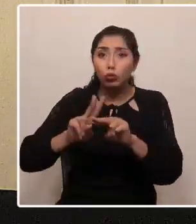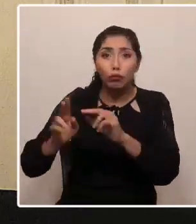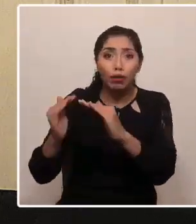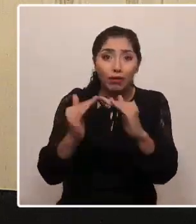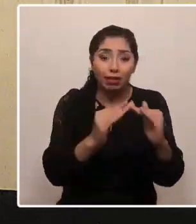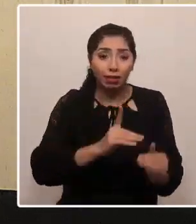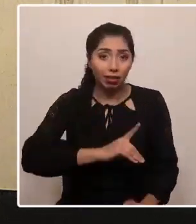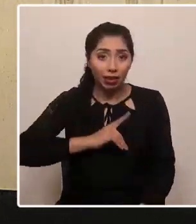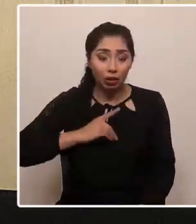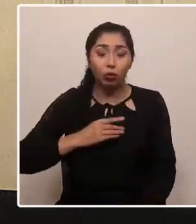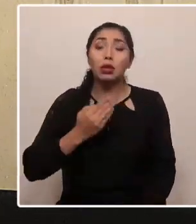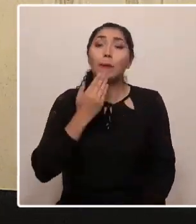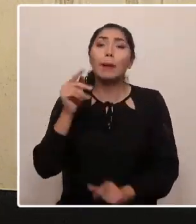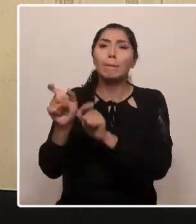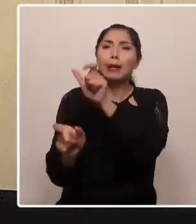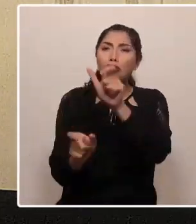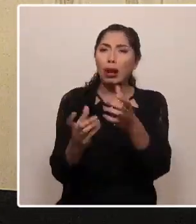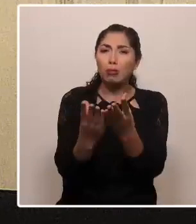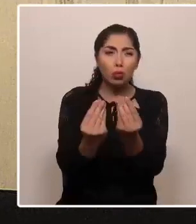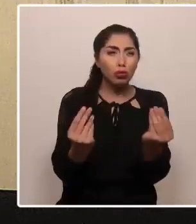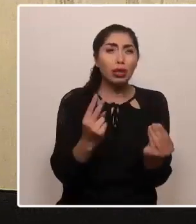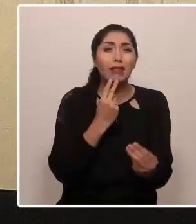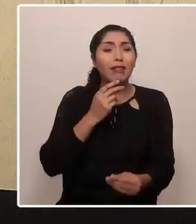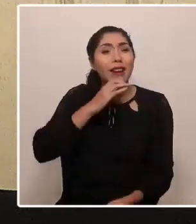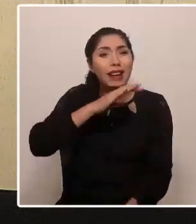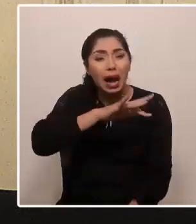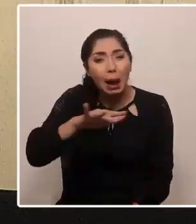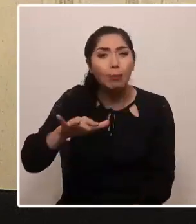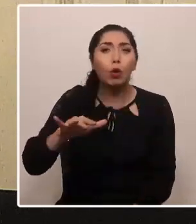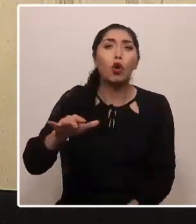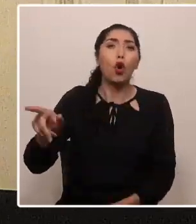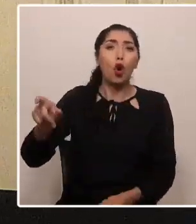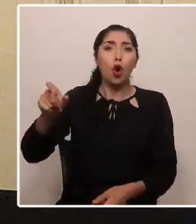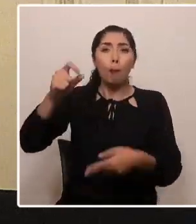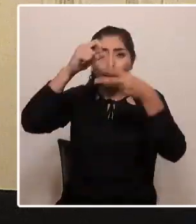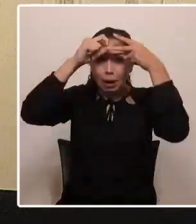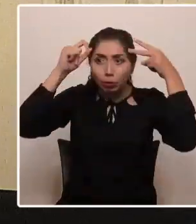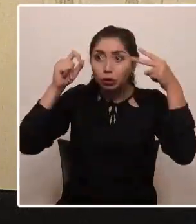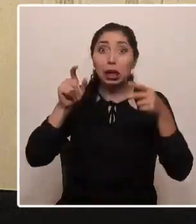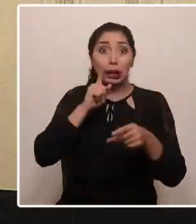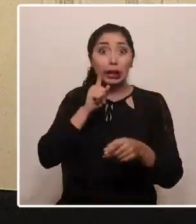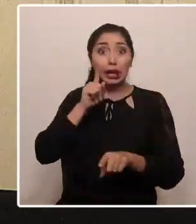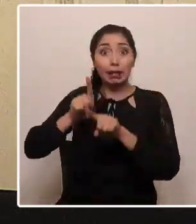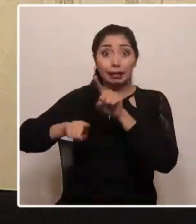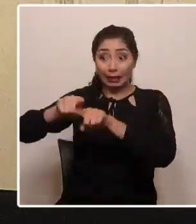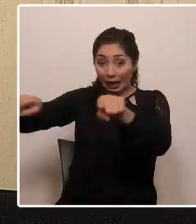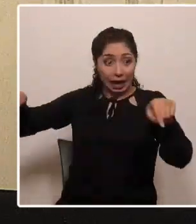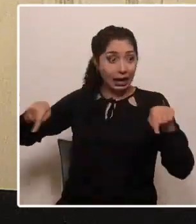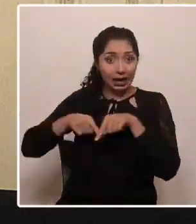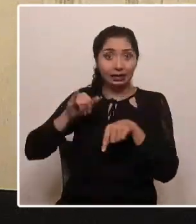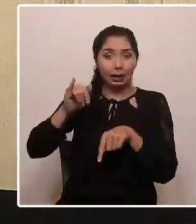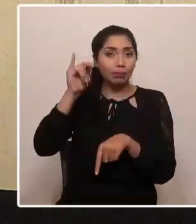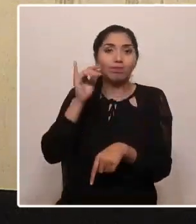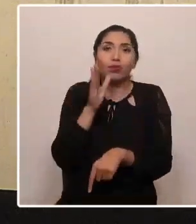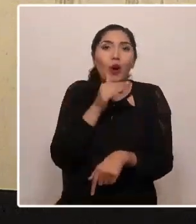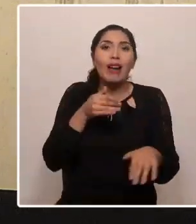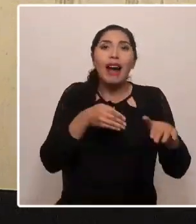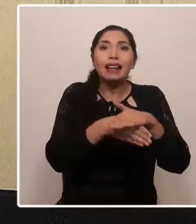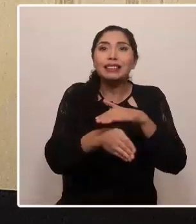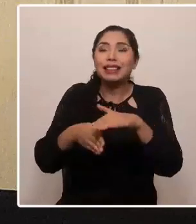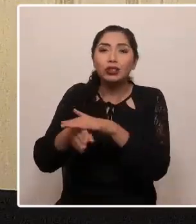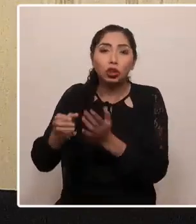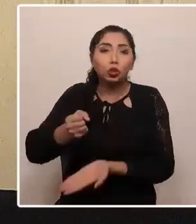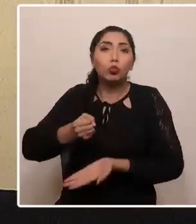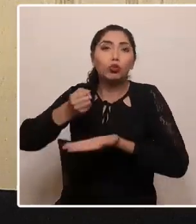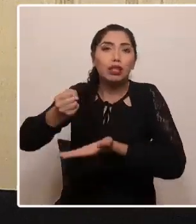cientos de campesinos y mapuches que, teniendo un poco de tierra, no cuentan con el acceso a los escasos subsidios rurales.